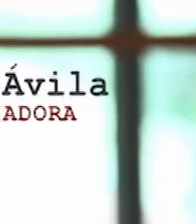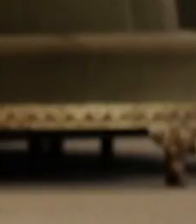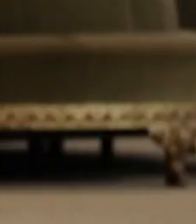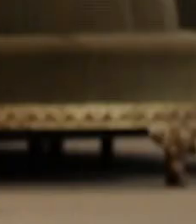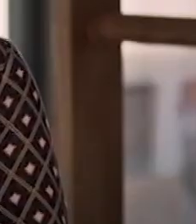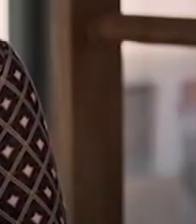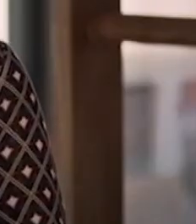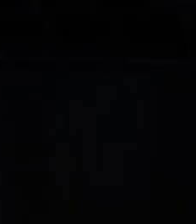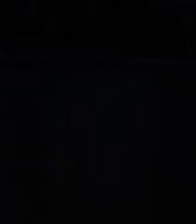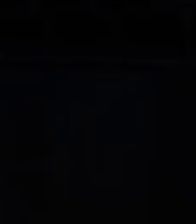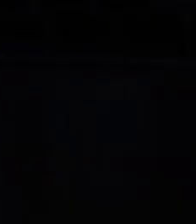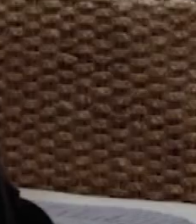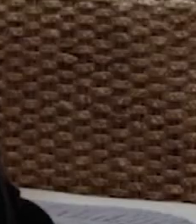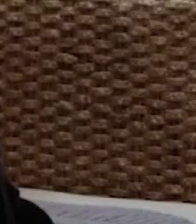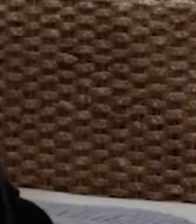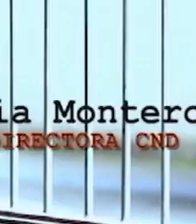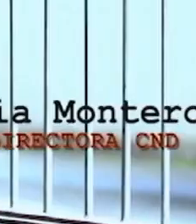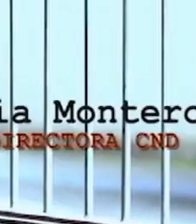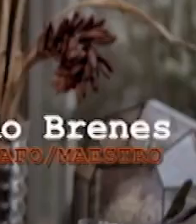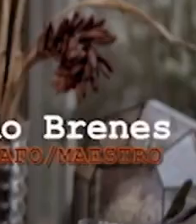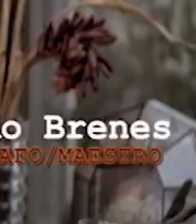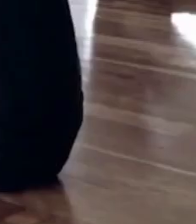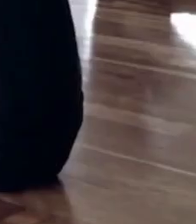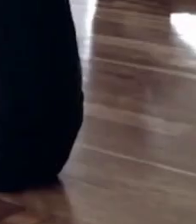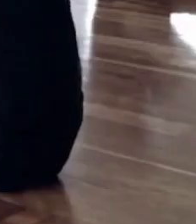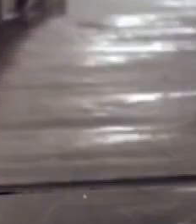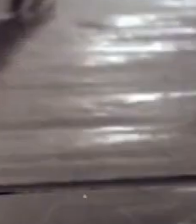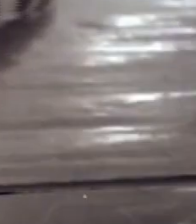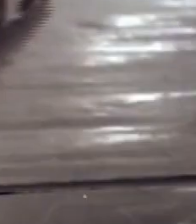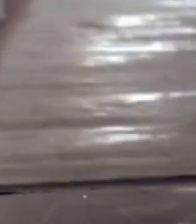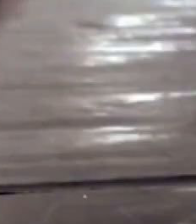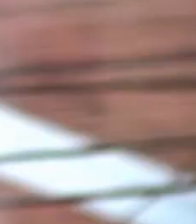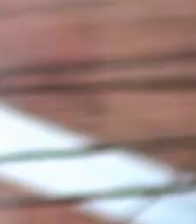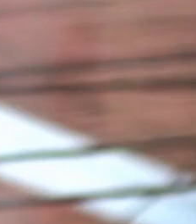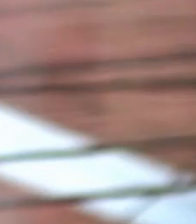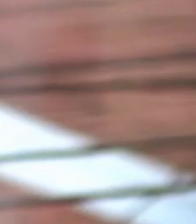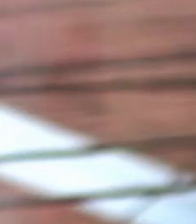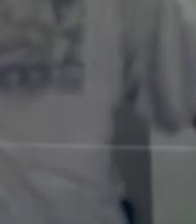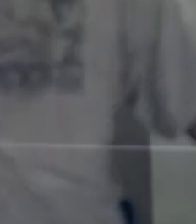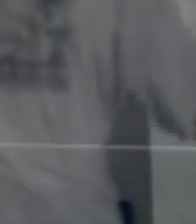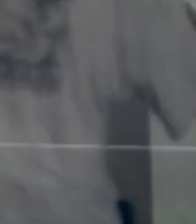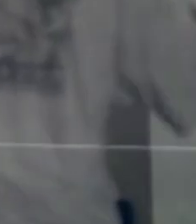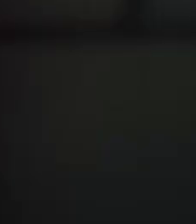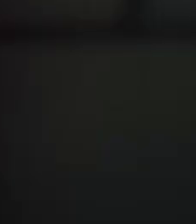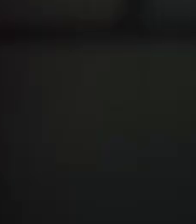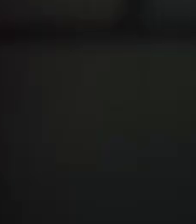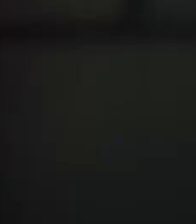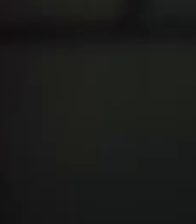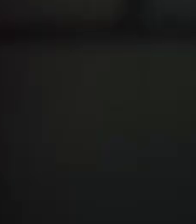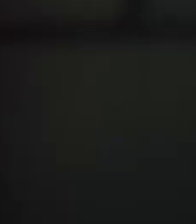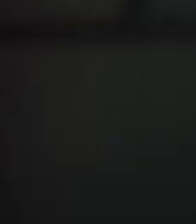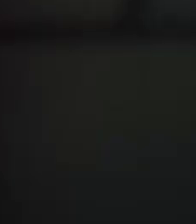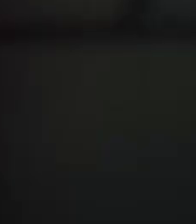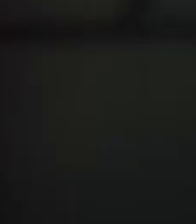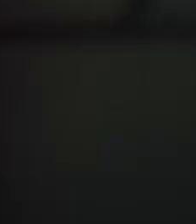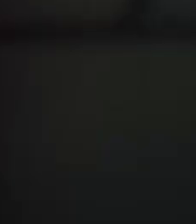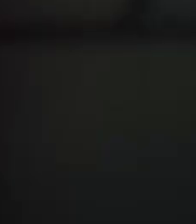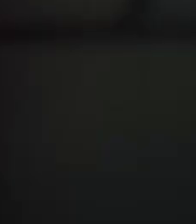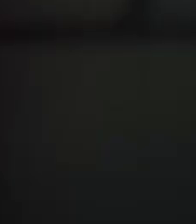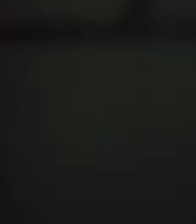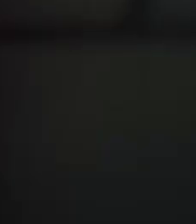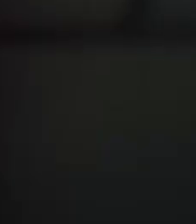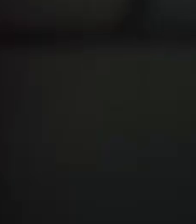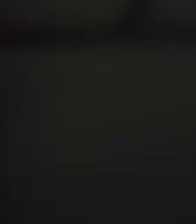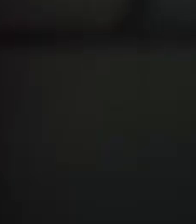La historia de diversas compañías de danza que abrieron camino en este arte en Costa Rica. Todavía recuerdo que yo sentada en